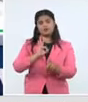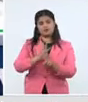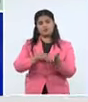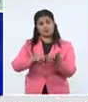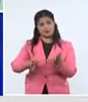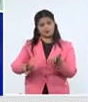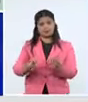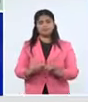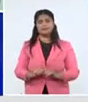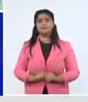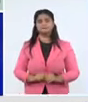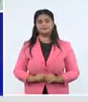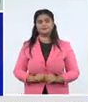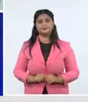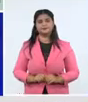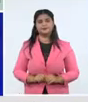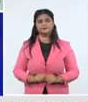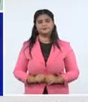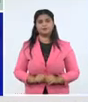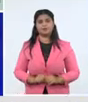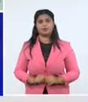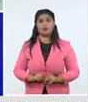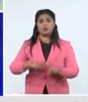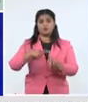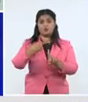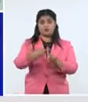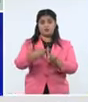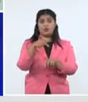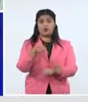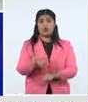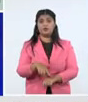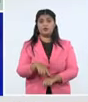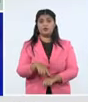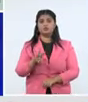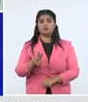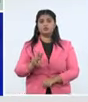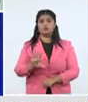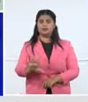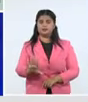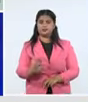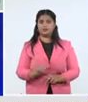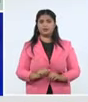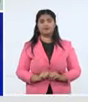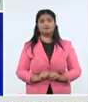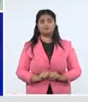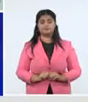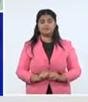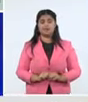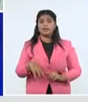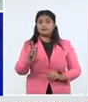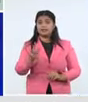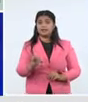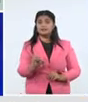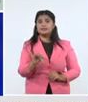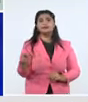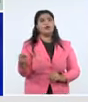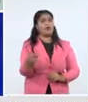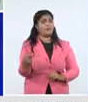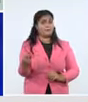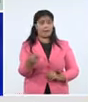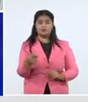Pinar. Pinar del Río hoy con 135 casos autóctonos. 37 casos menos en sus